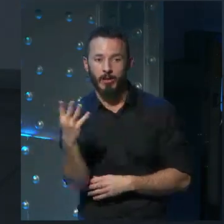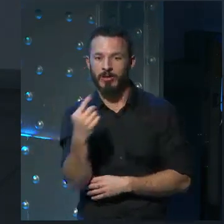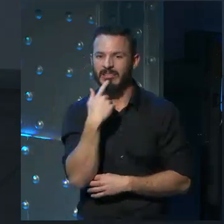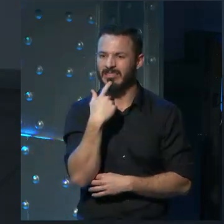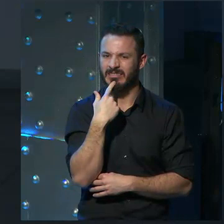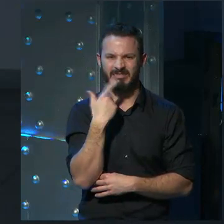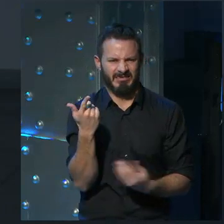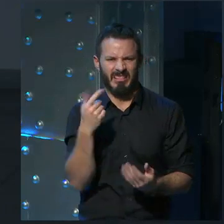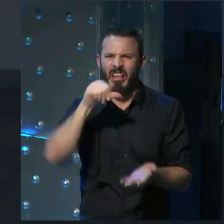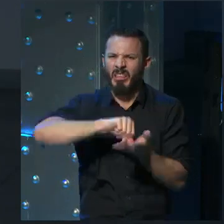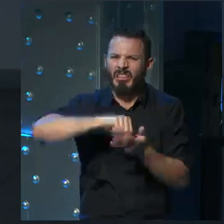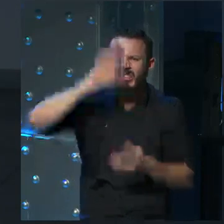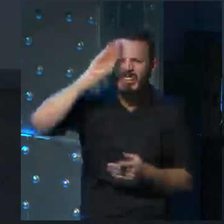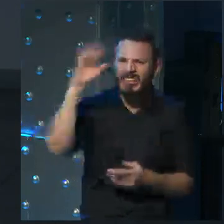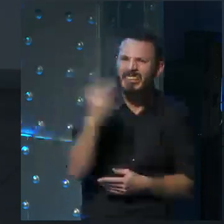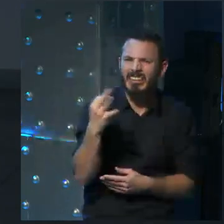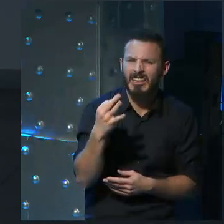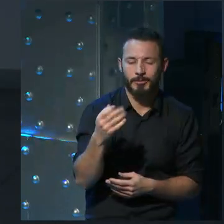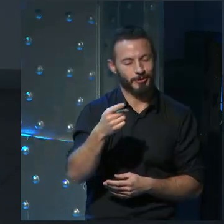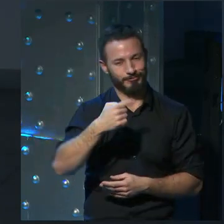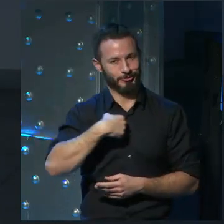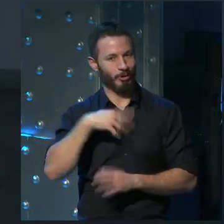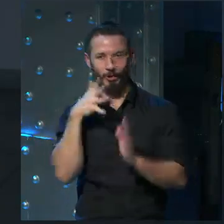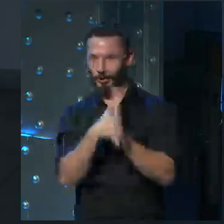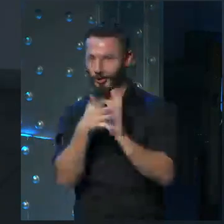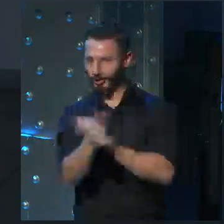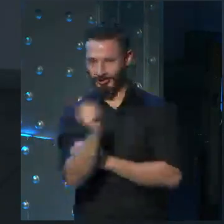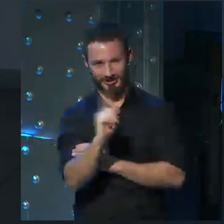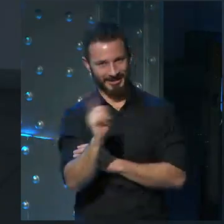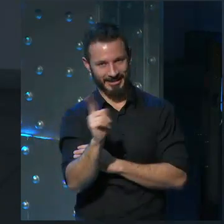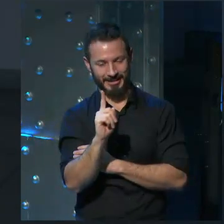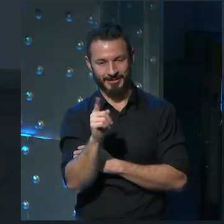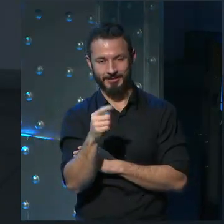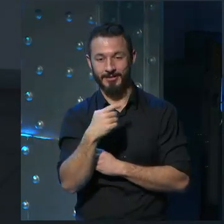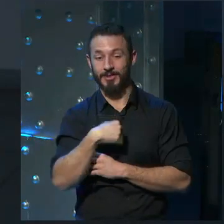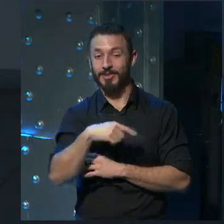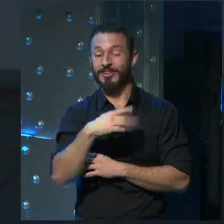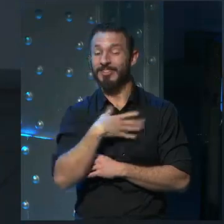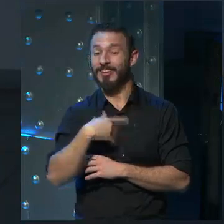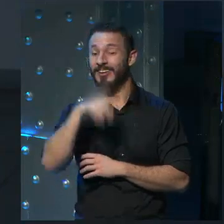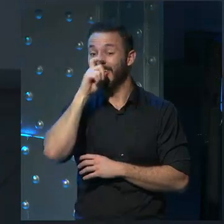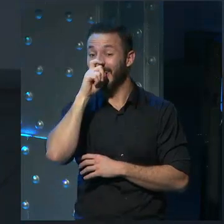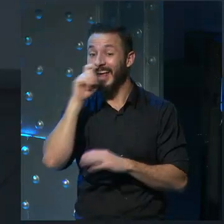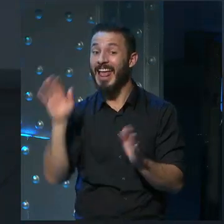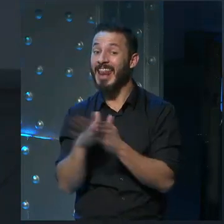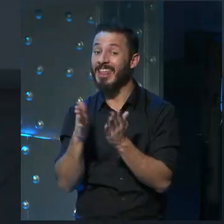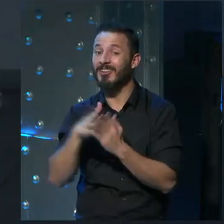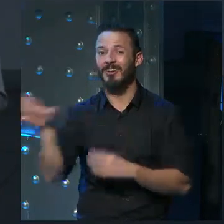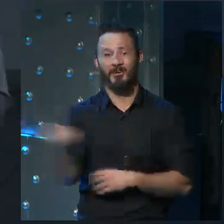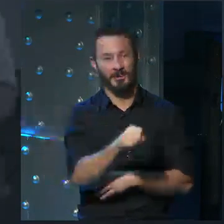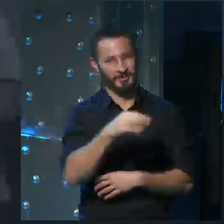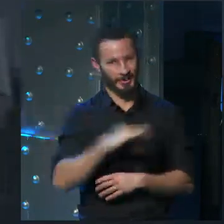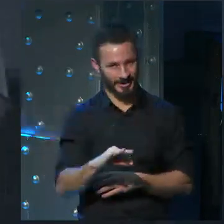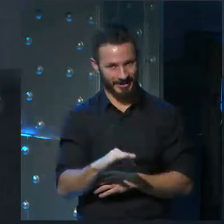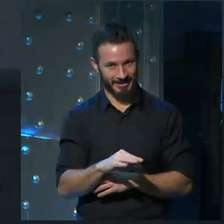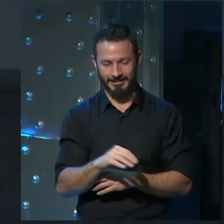playa inteligente, no lo voy a explicar en este momento porque quiero recordaros que el libro está a la venta ahí y lo explica